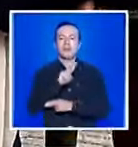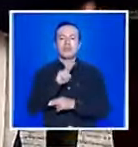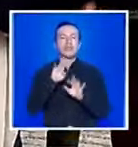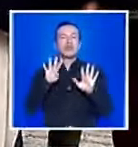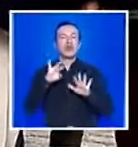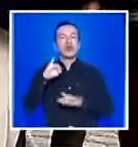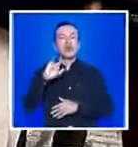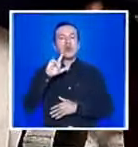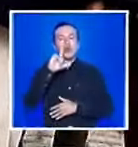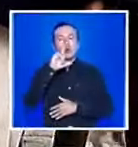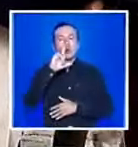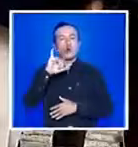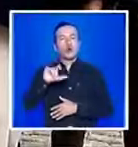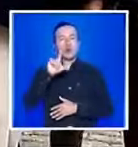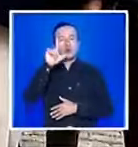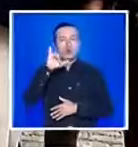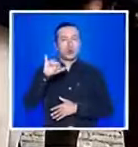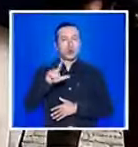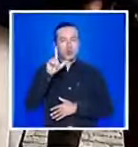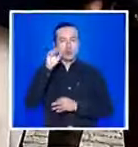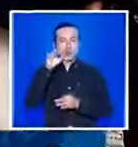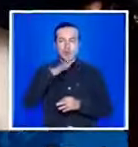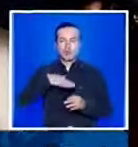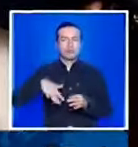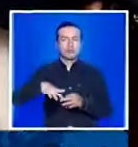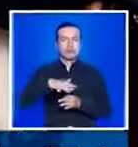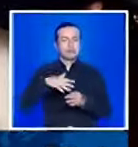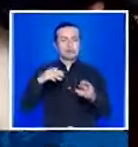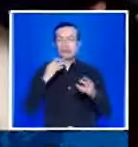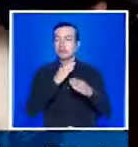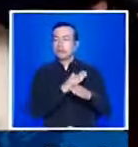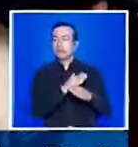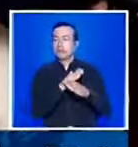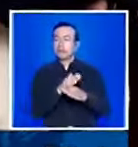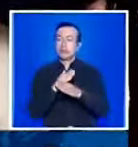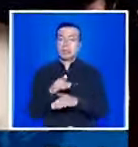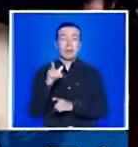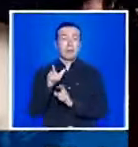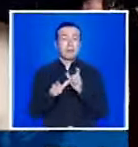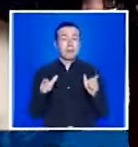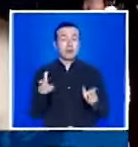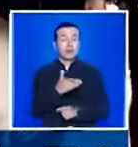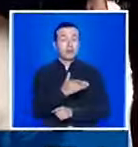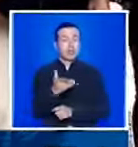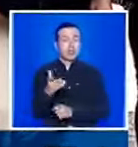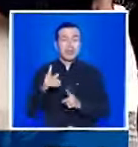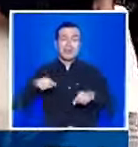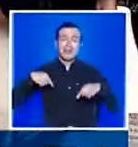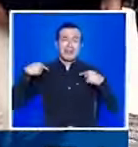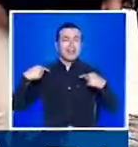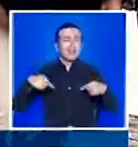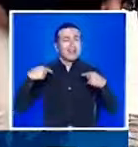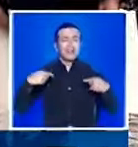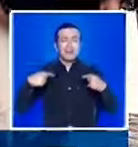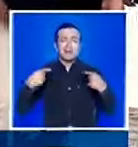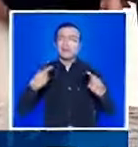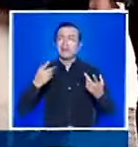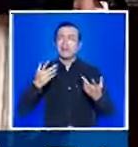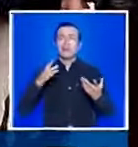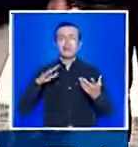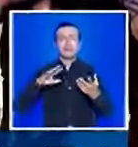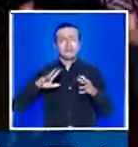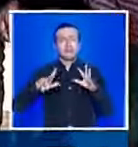se han organizado de varias maneras para combatir la inseguridad, porque los delincuentes a diario pues utilizan varios mecanismos para